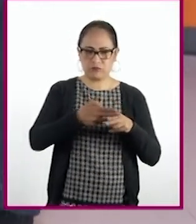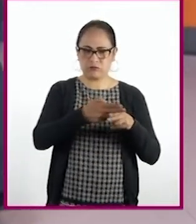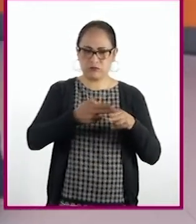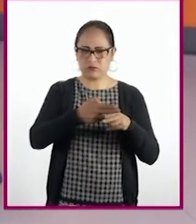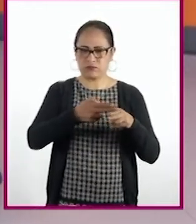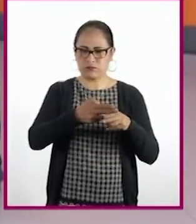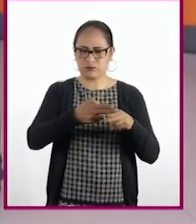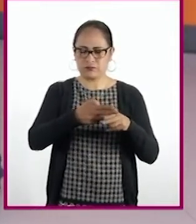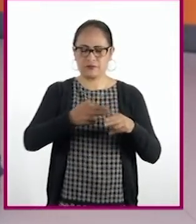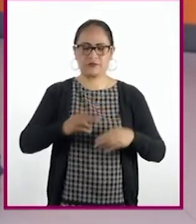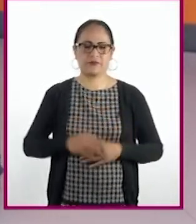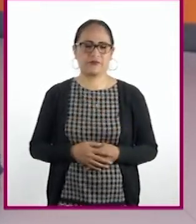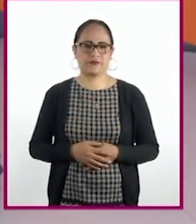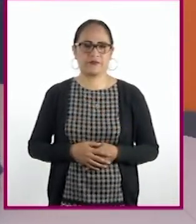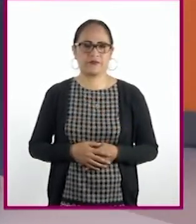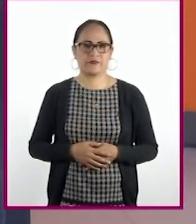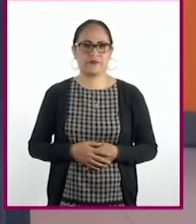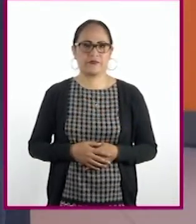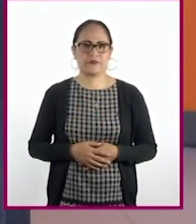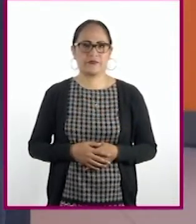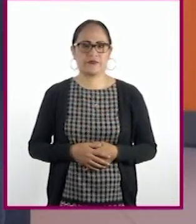¿Verdad?